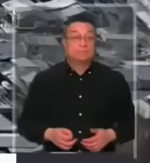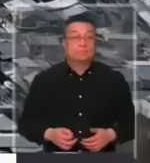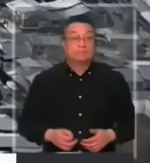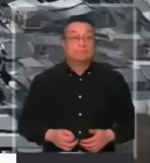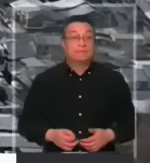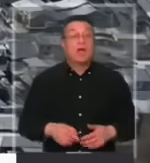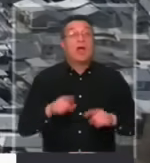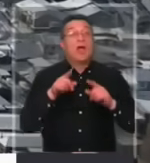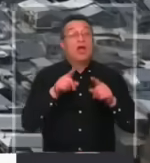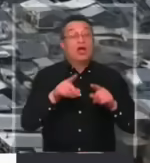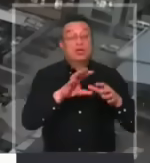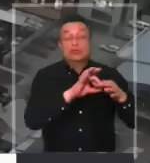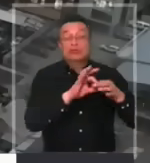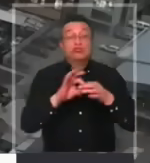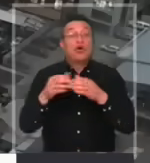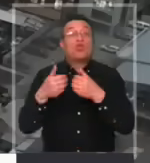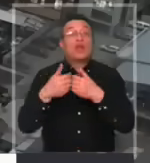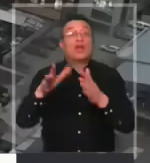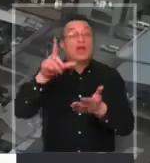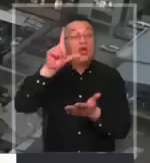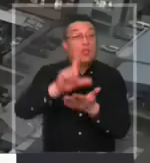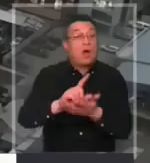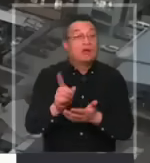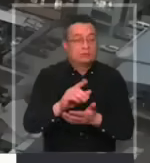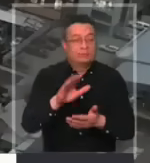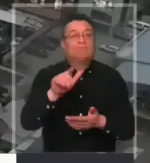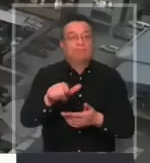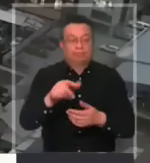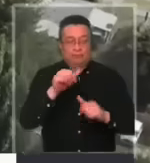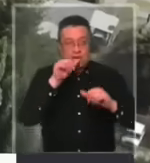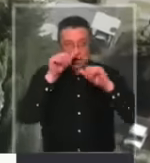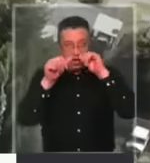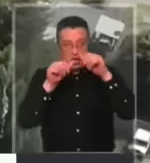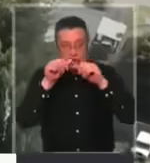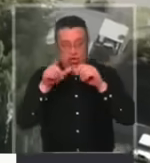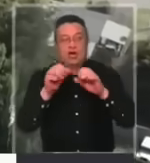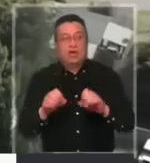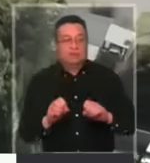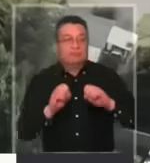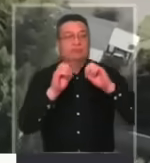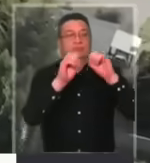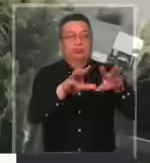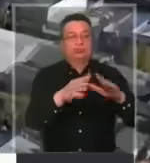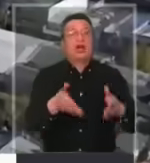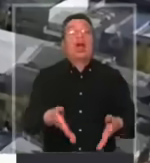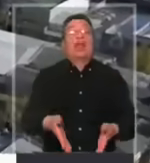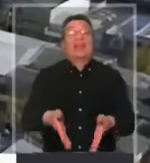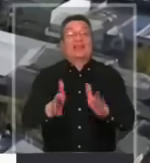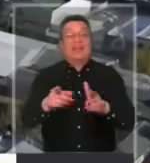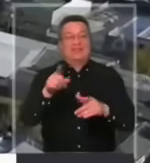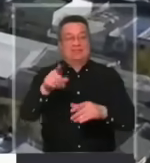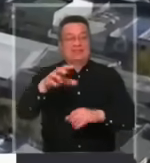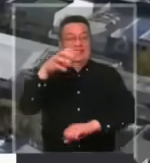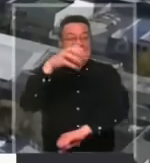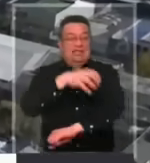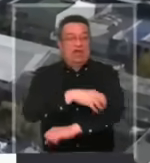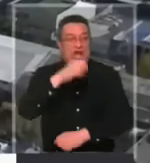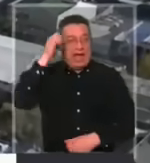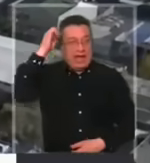Pero no se trata de cualquier lugar. Estaba planificado que la droga arribara a las frías y ventosas calles de la región de